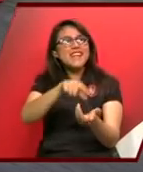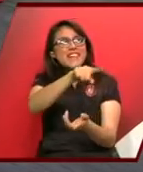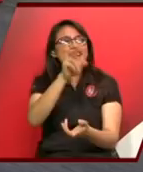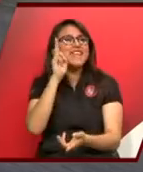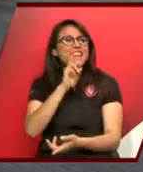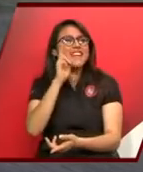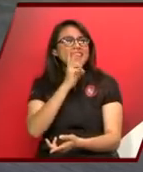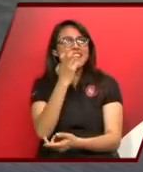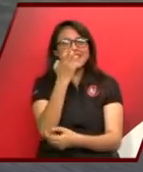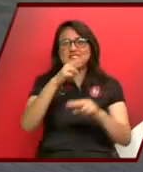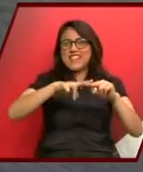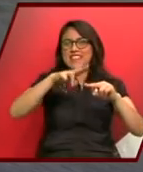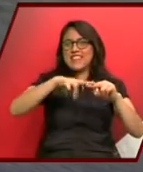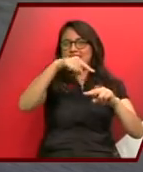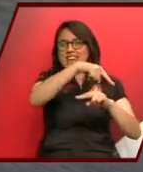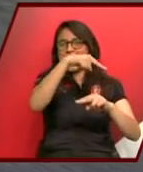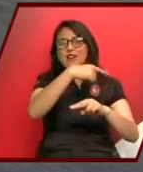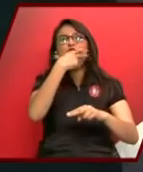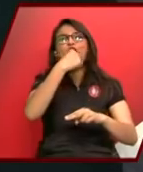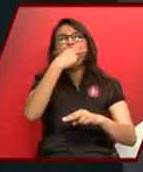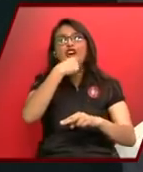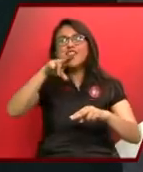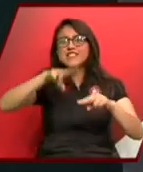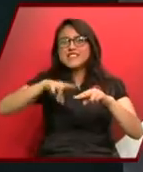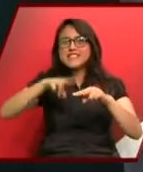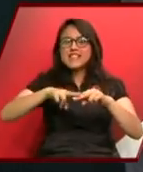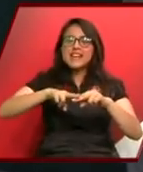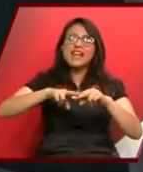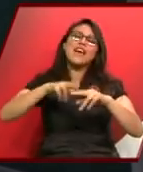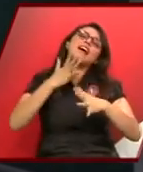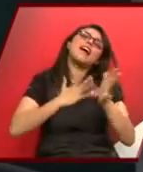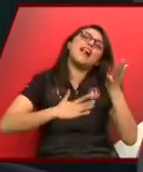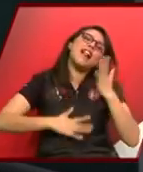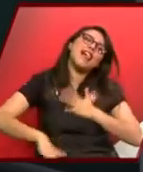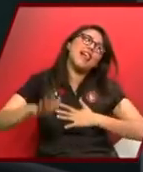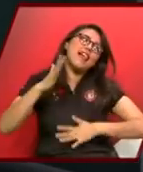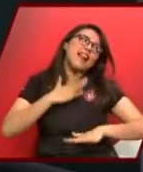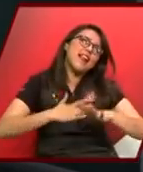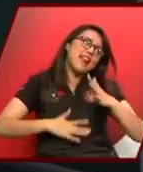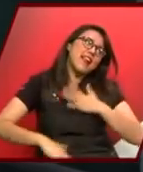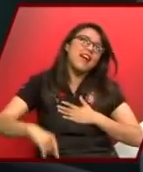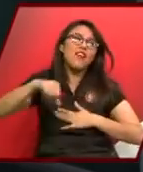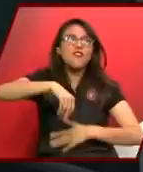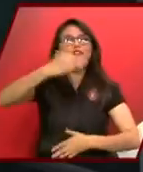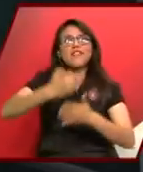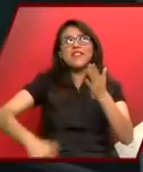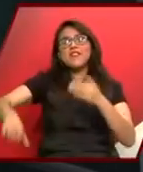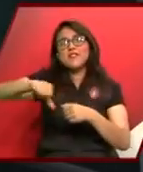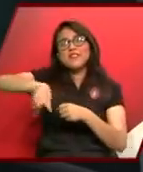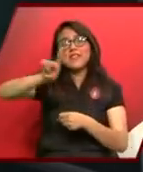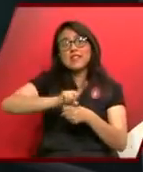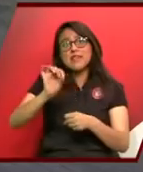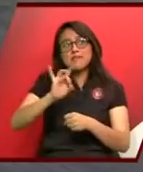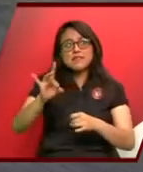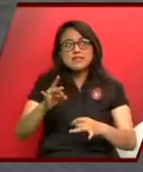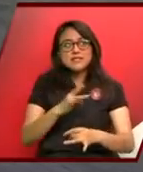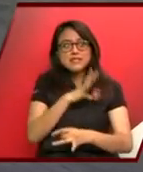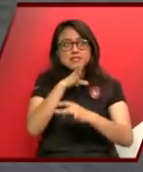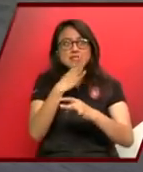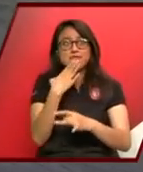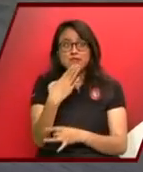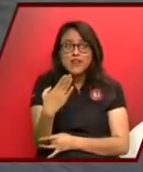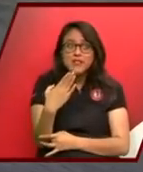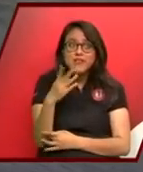Y aparte todo. Estaba tirando la concha, sí, pero ya, sabroso. Ya sé lo que te hace falta a ti. ¿Qué? El reportaje del día de hoy seguramente te va a ser de